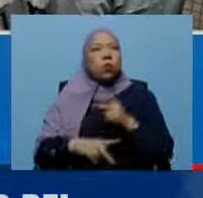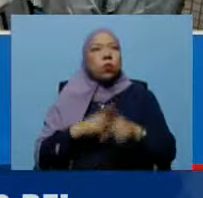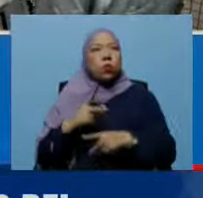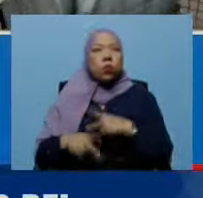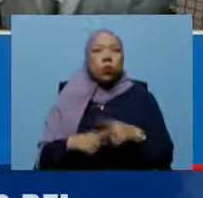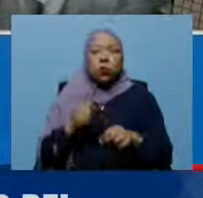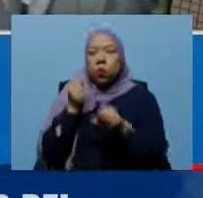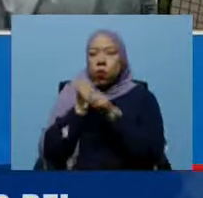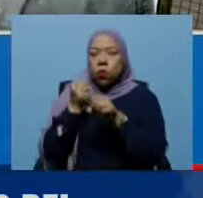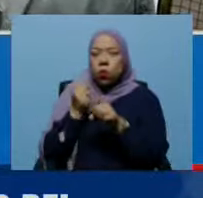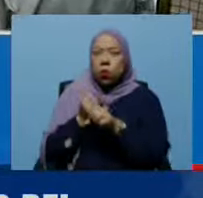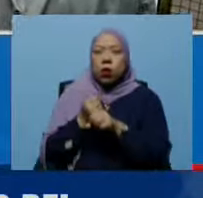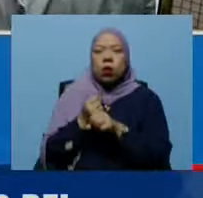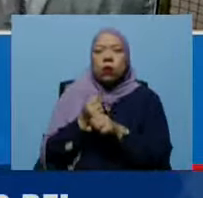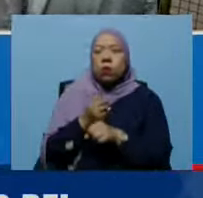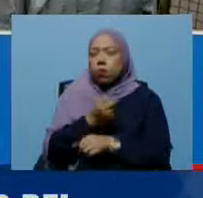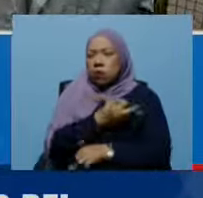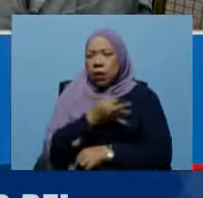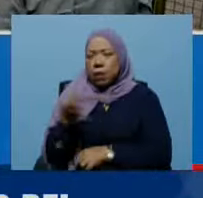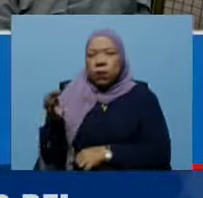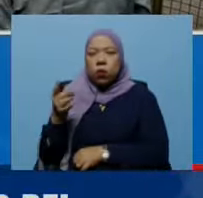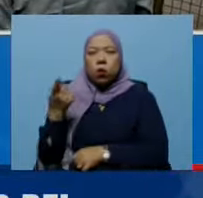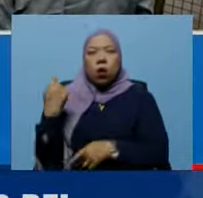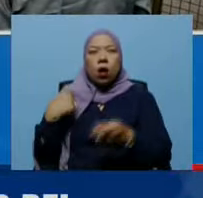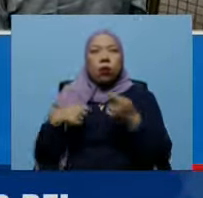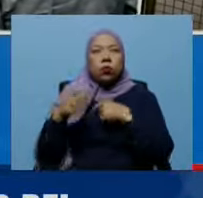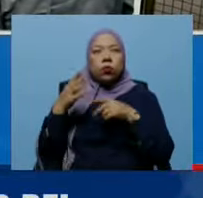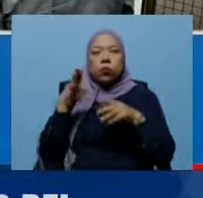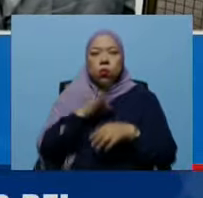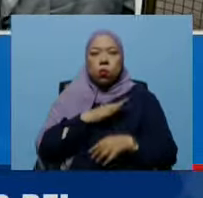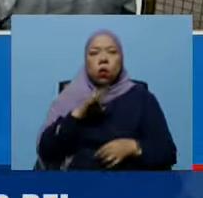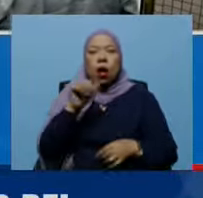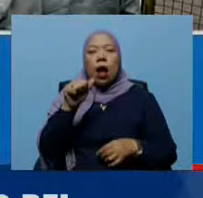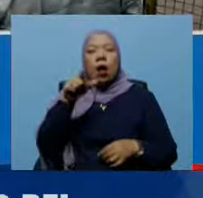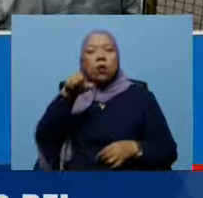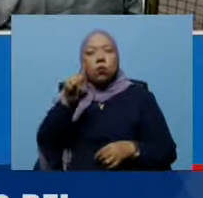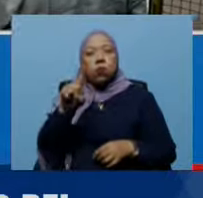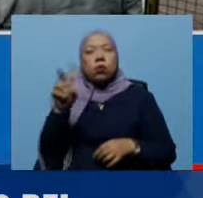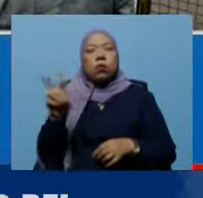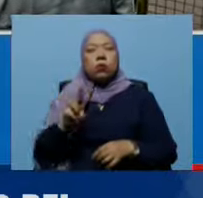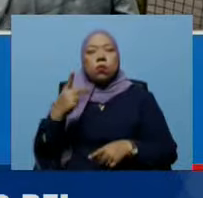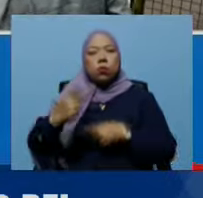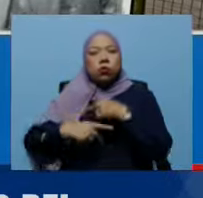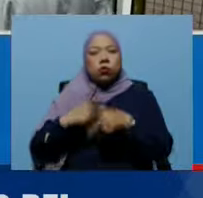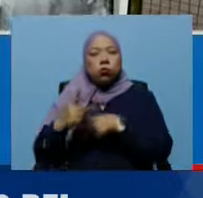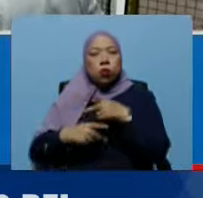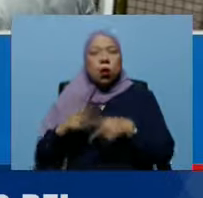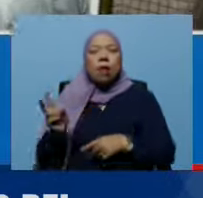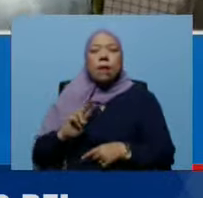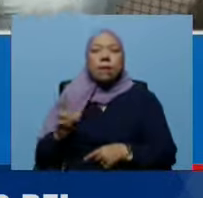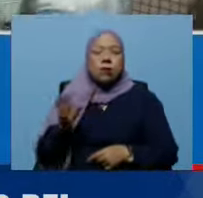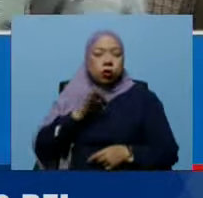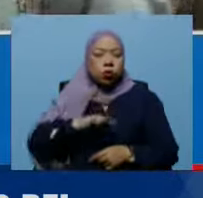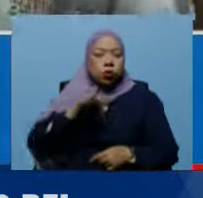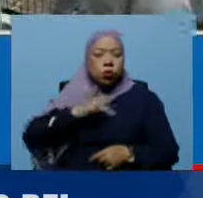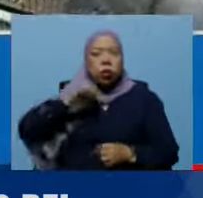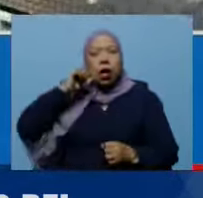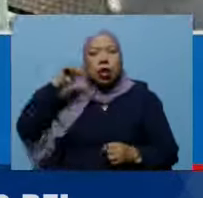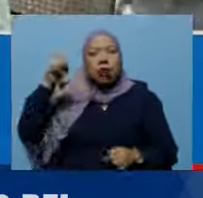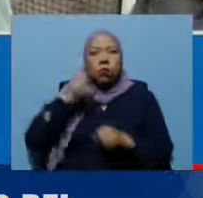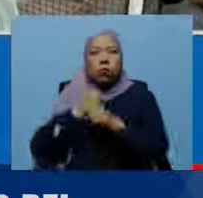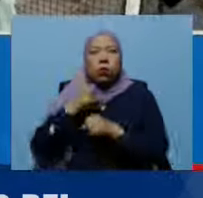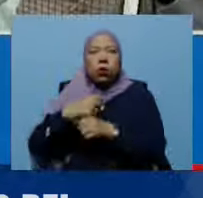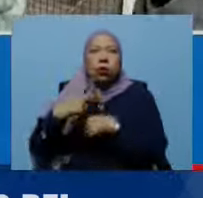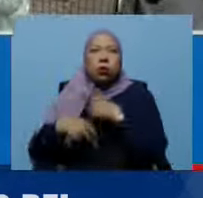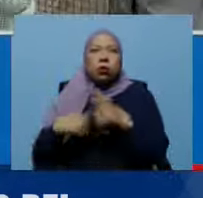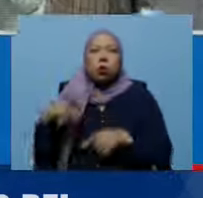cabilla de calidad de exportación A1. Exacto. Venezuela productiva, socialismo productivo.